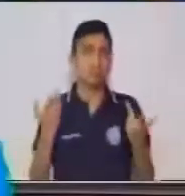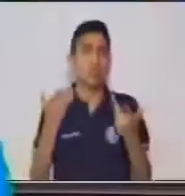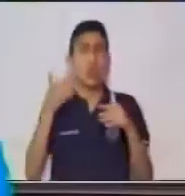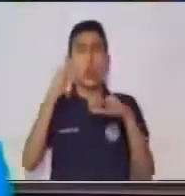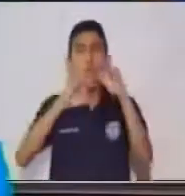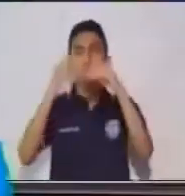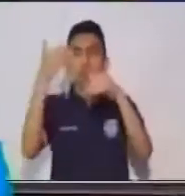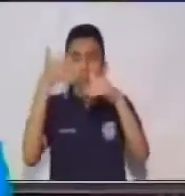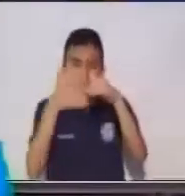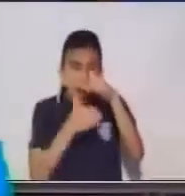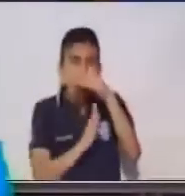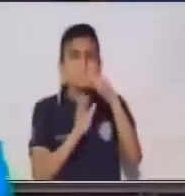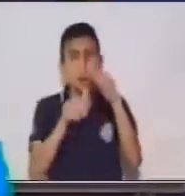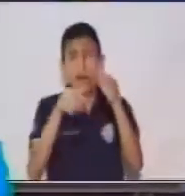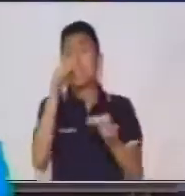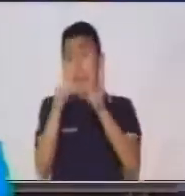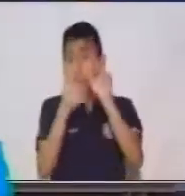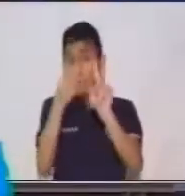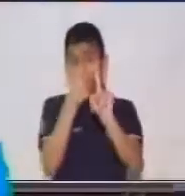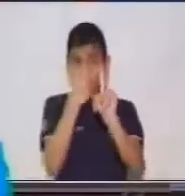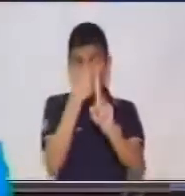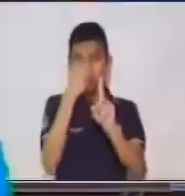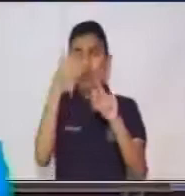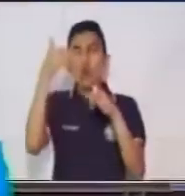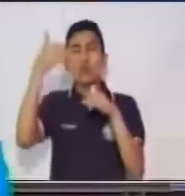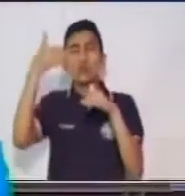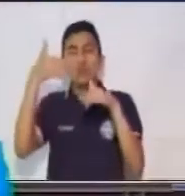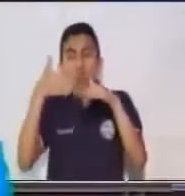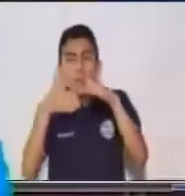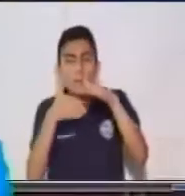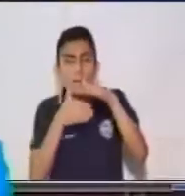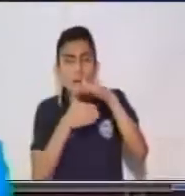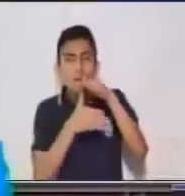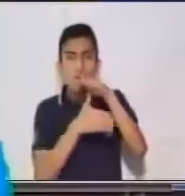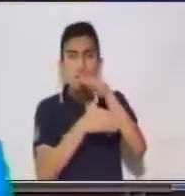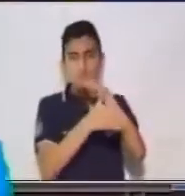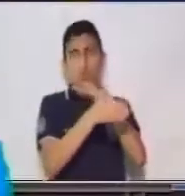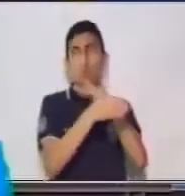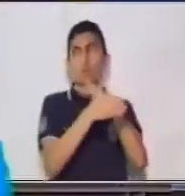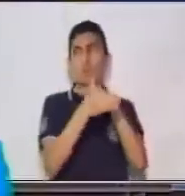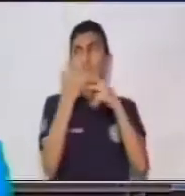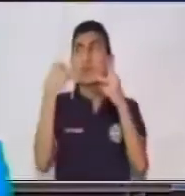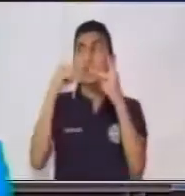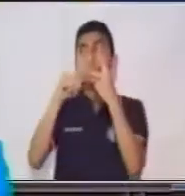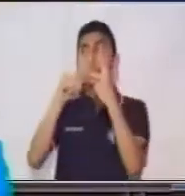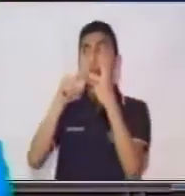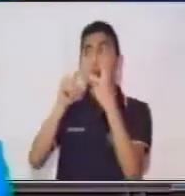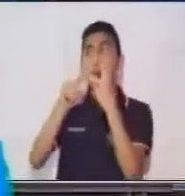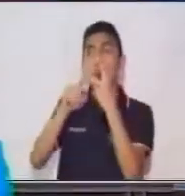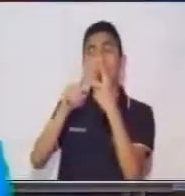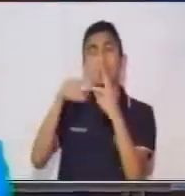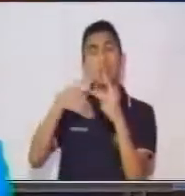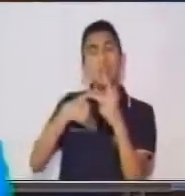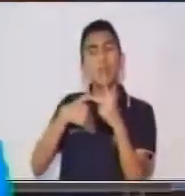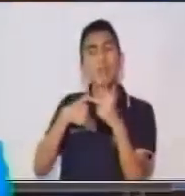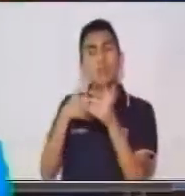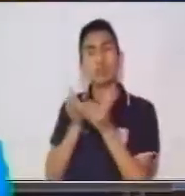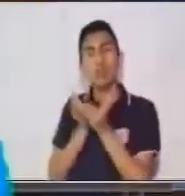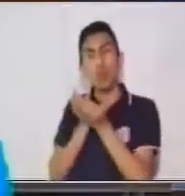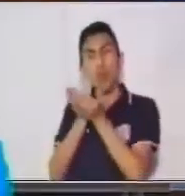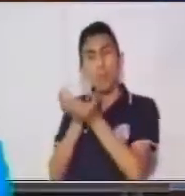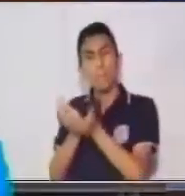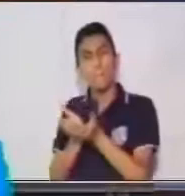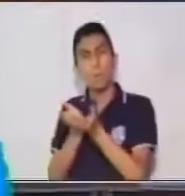submarino. También está el bote. Vamos a encontrar